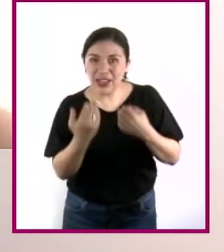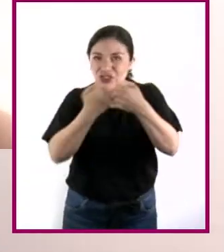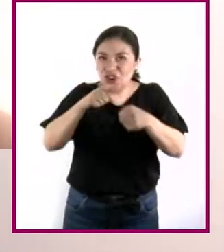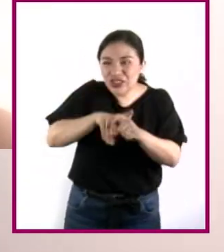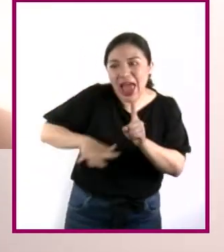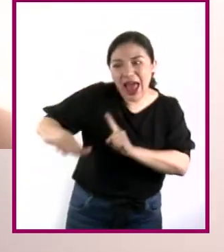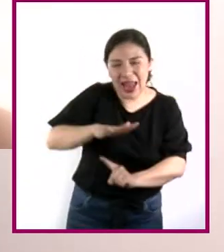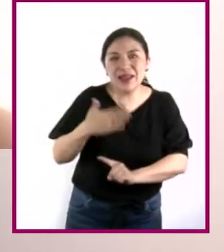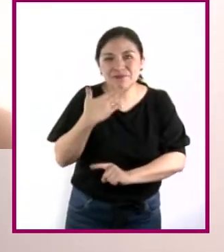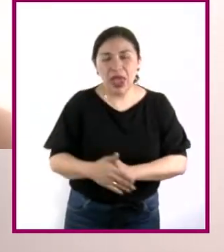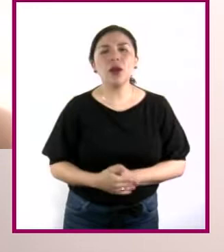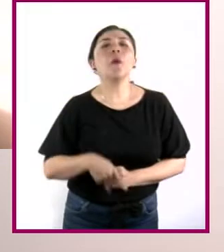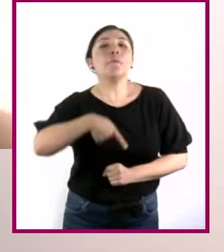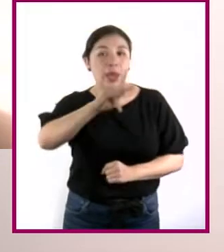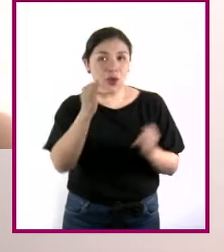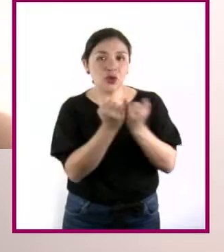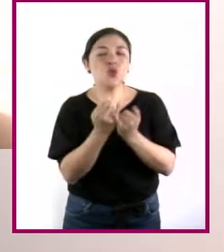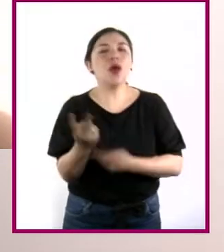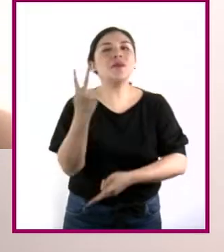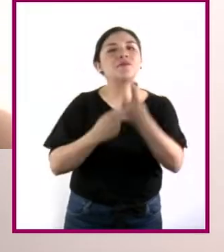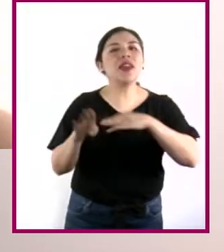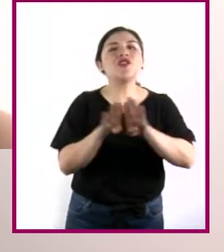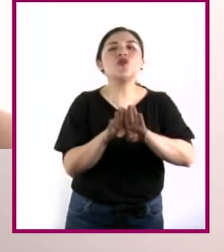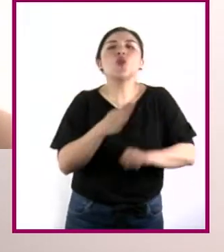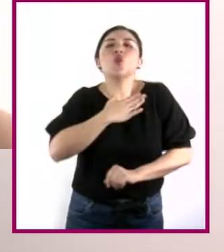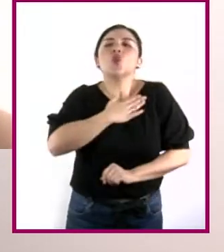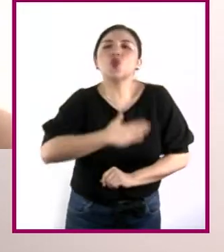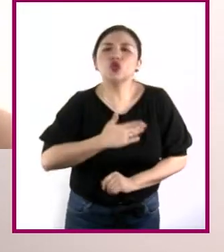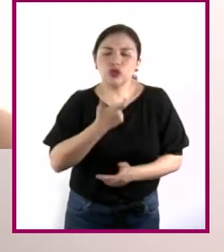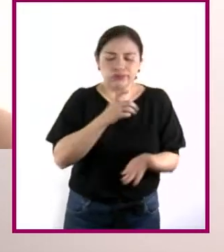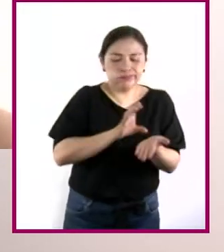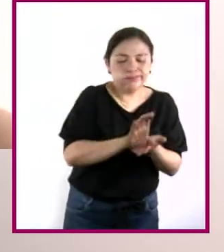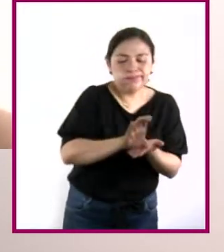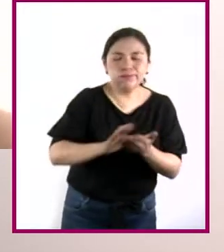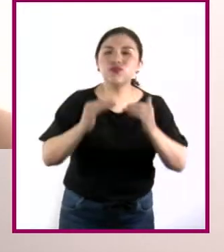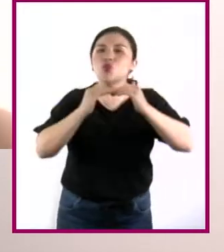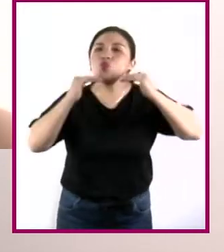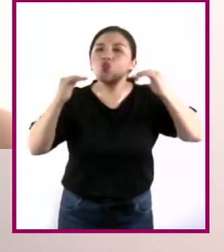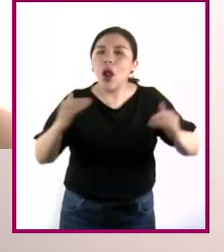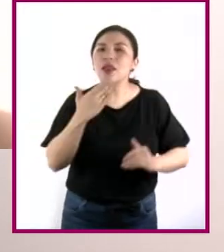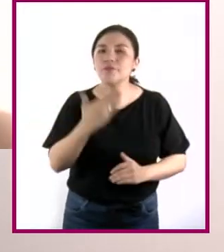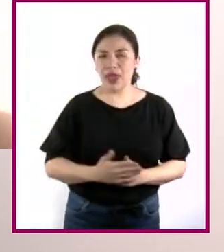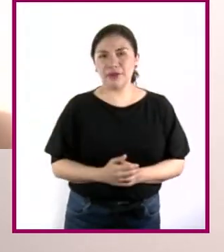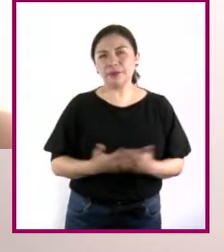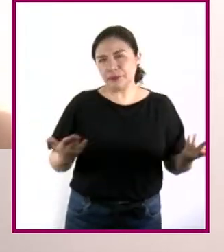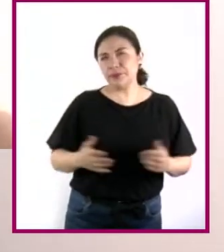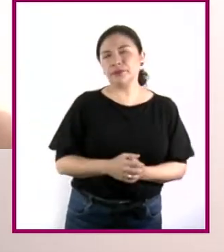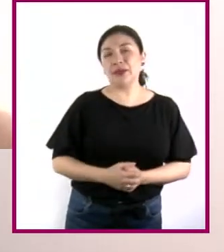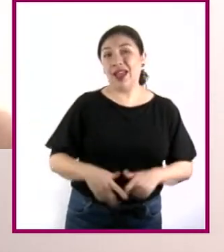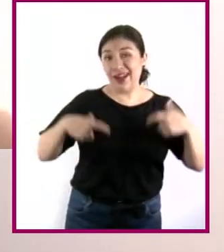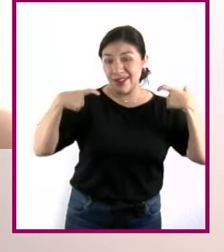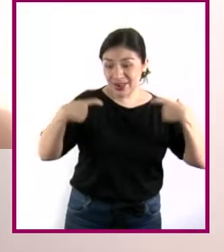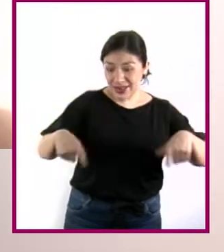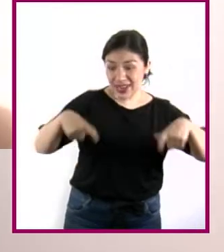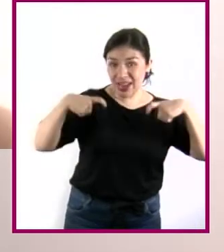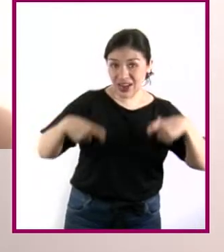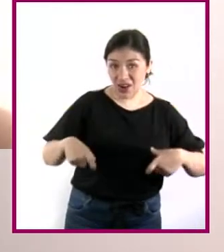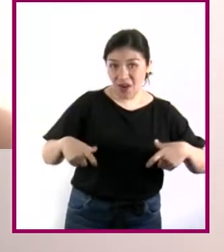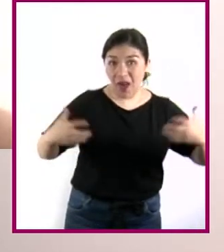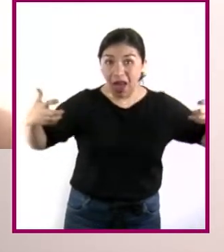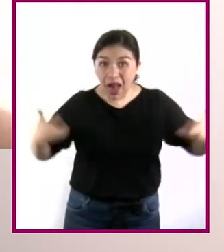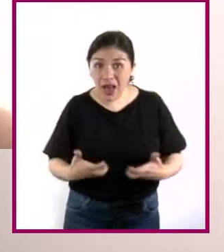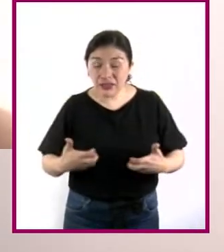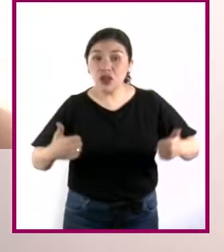propiamente dicho, sino para generar un reparto del ingreso más igualitario. Es decir, la riqueza creada